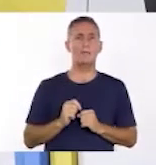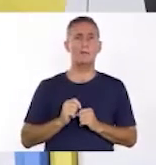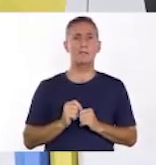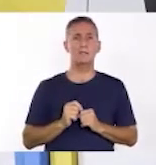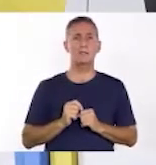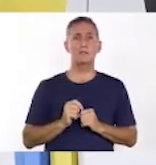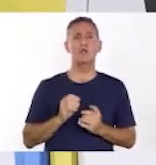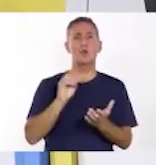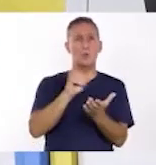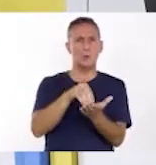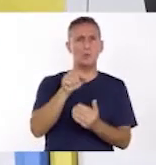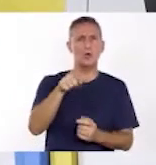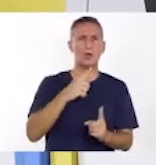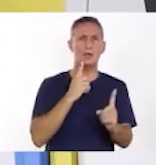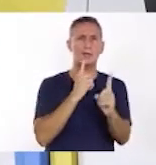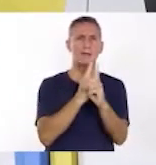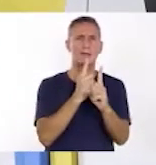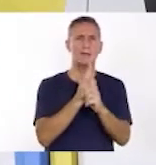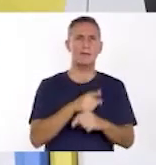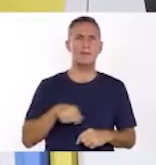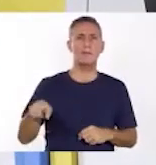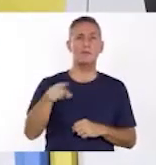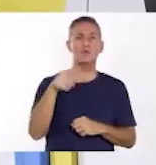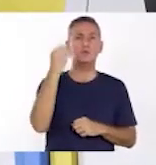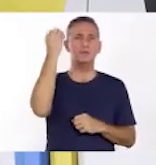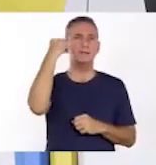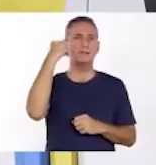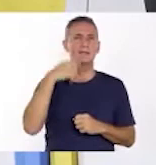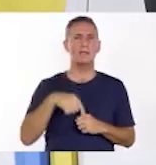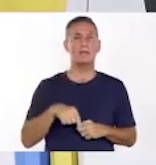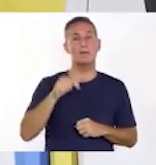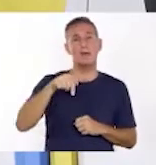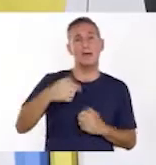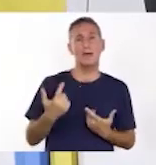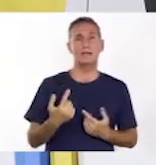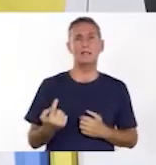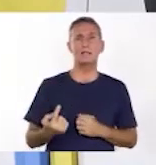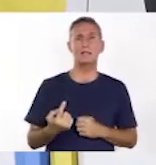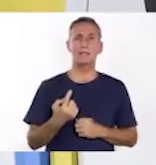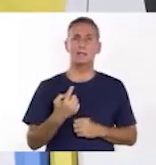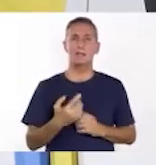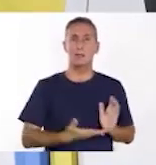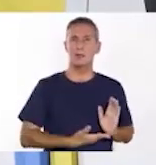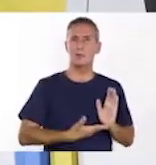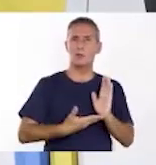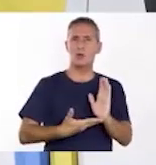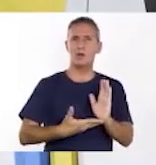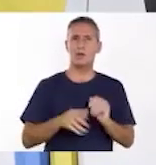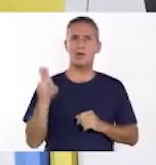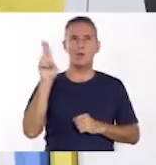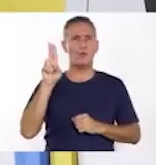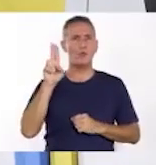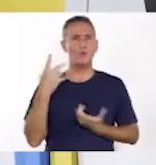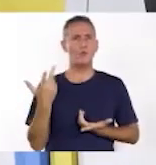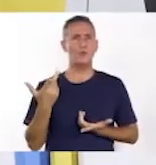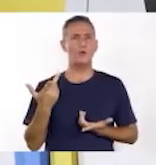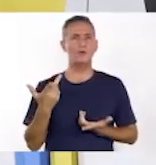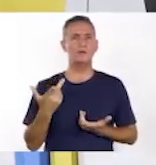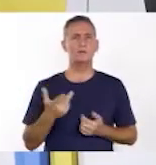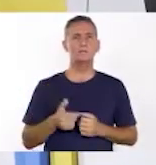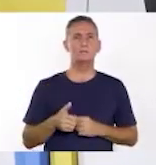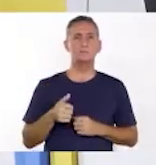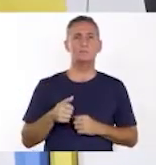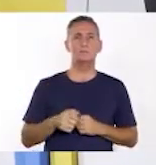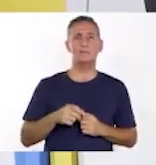este encuentro. Para que ya ustedes sepan, aquí solo vamos a presentar la unidad,